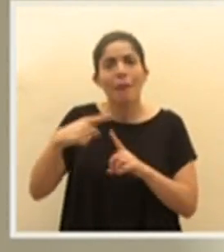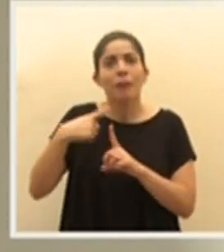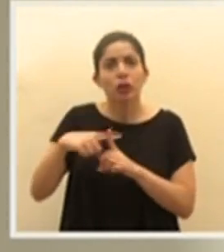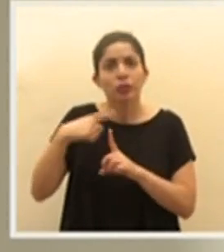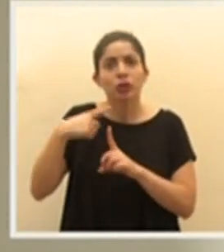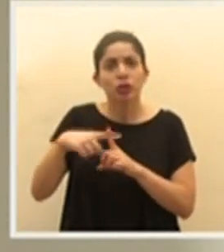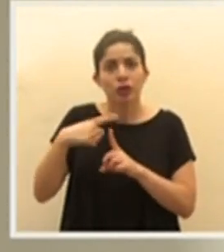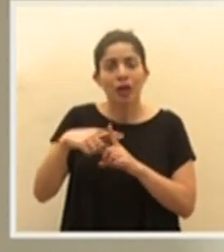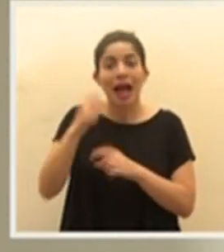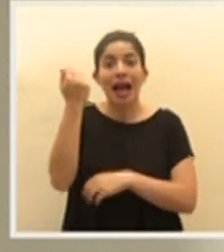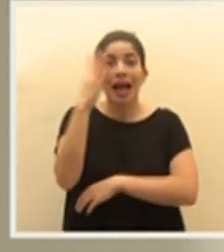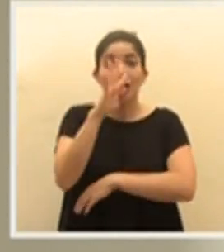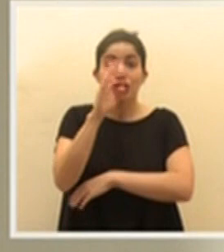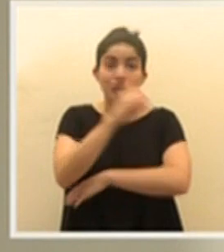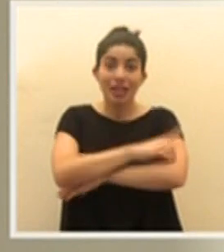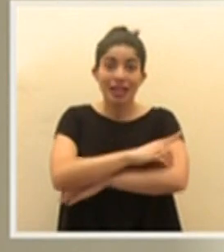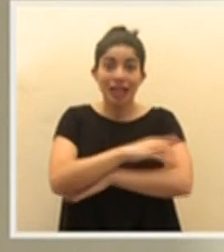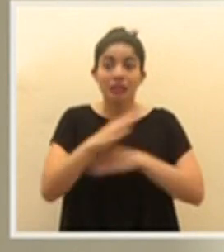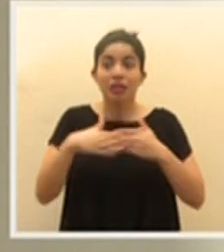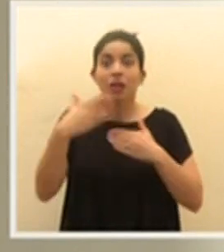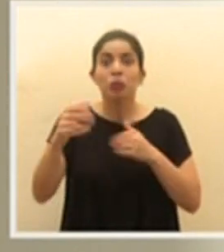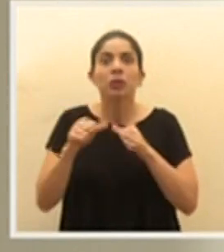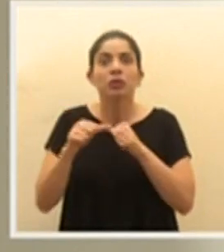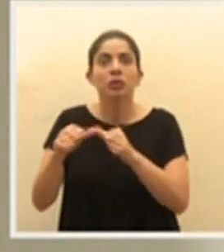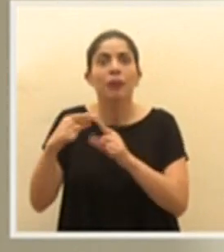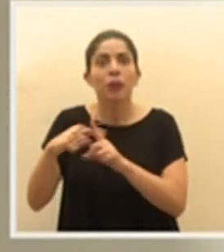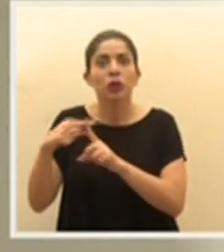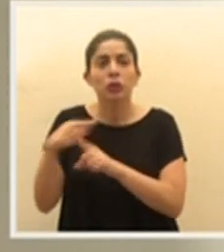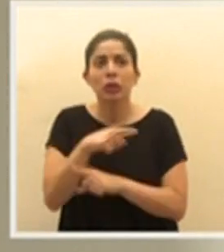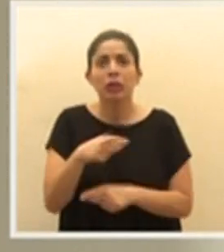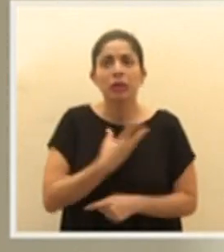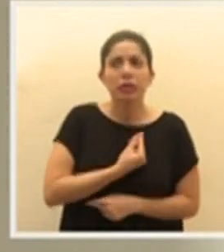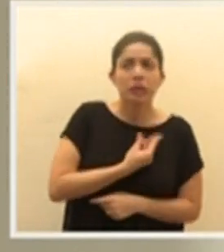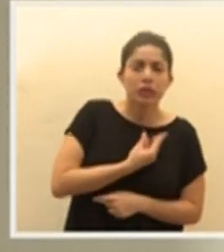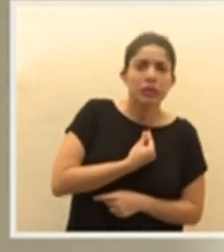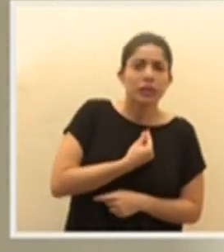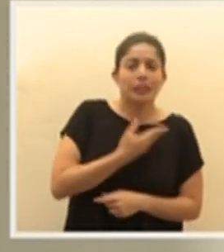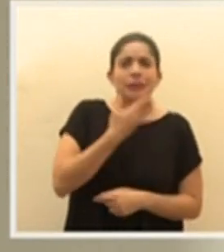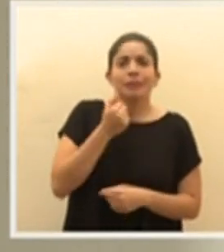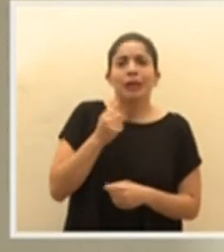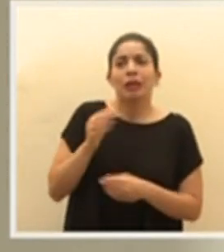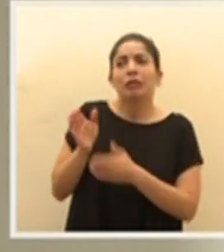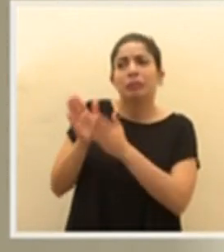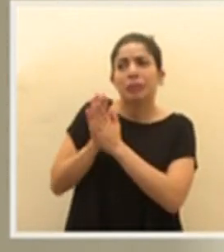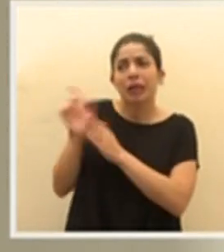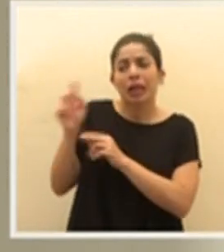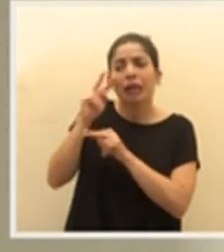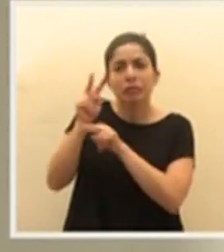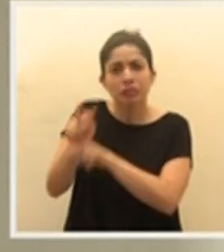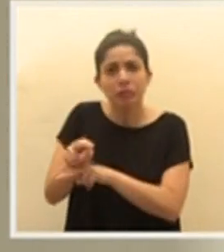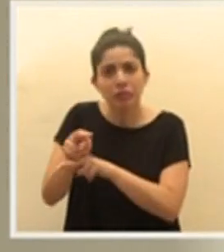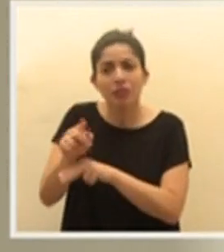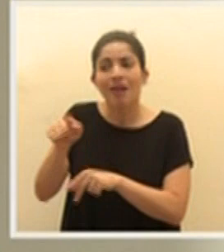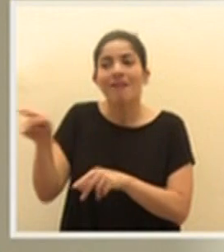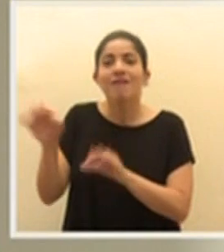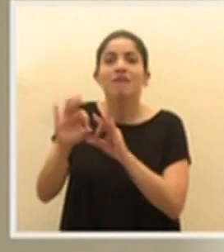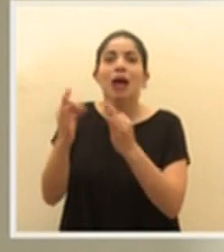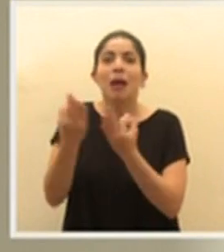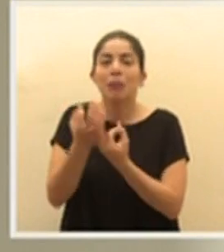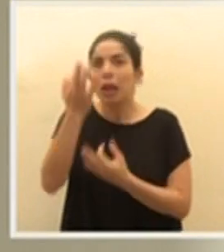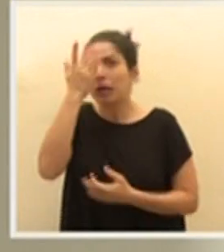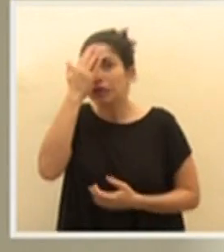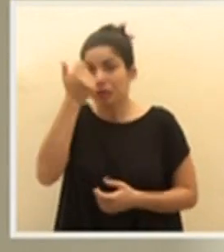de 14 días. Genera temores naturales en los parientes y en